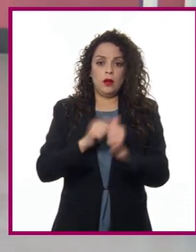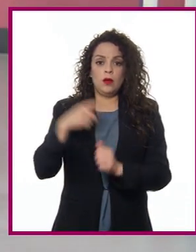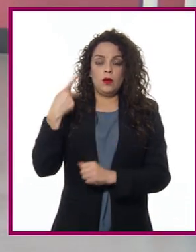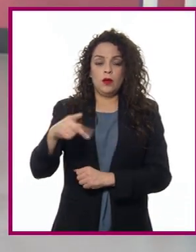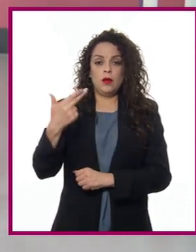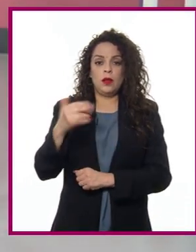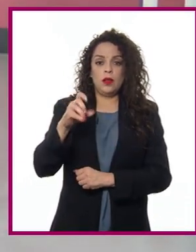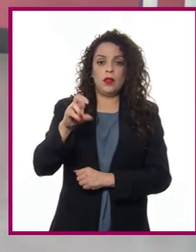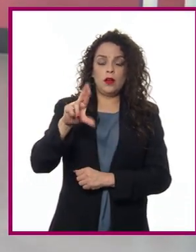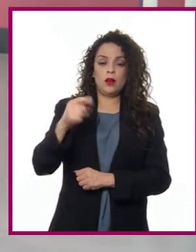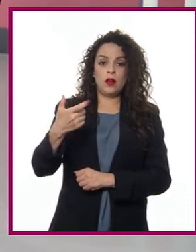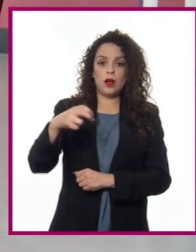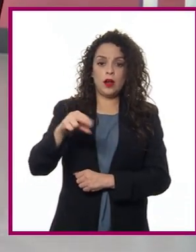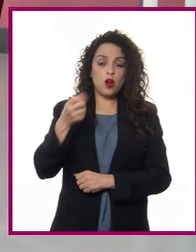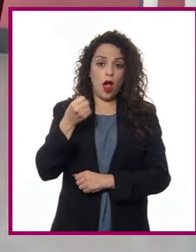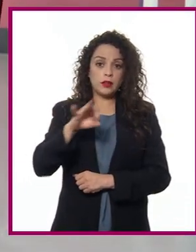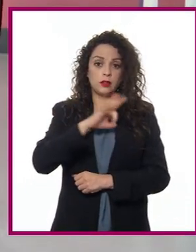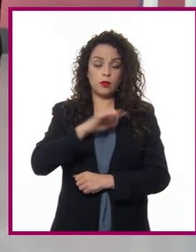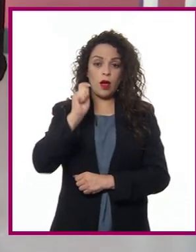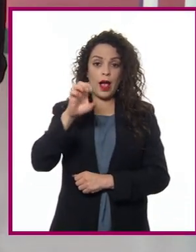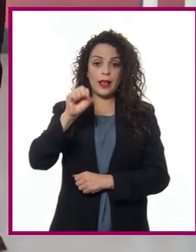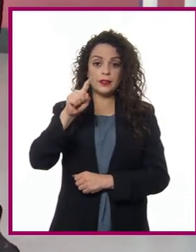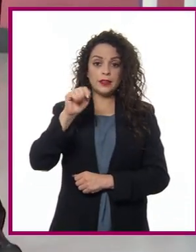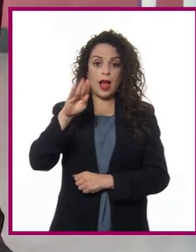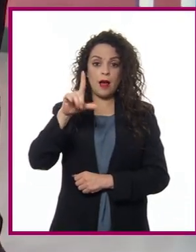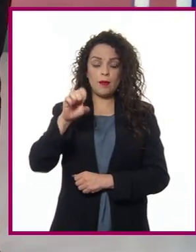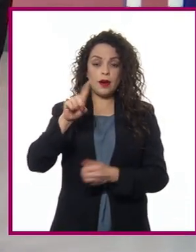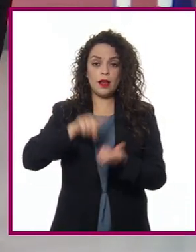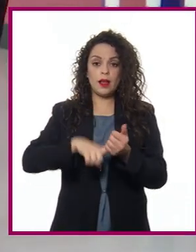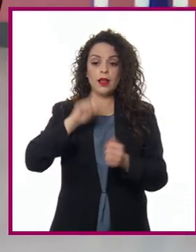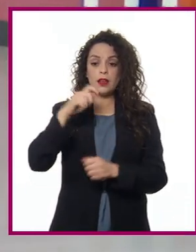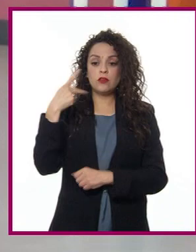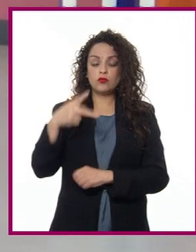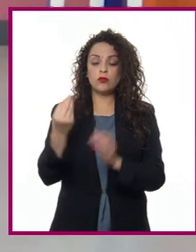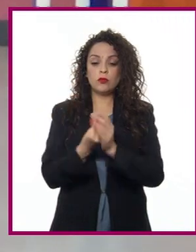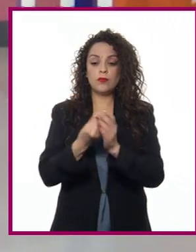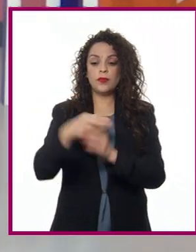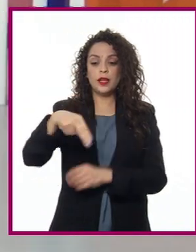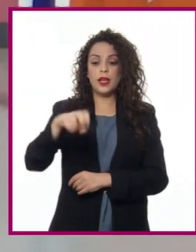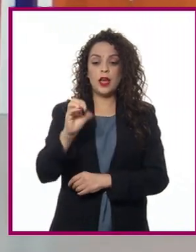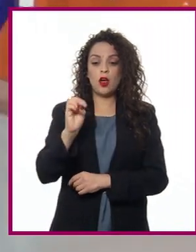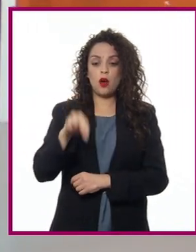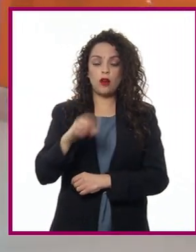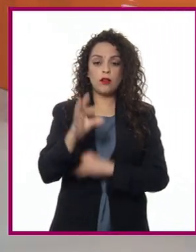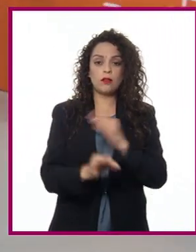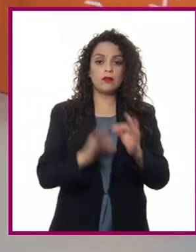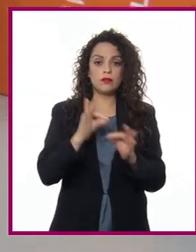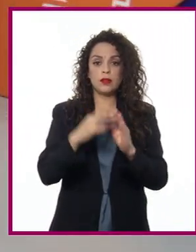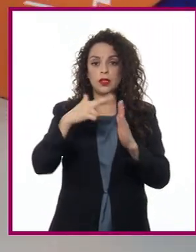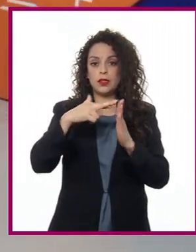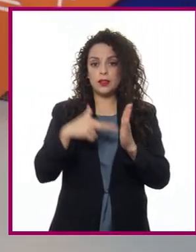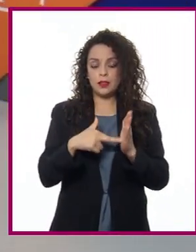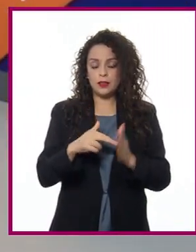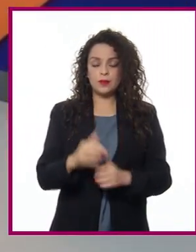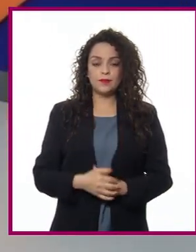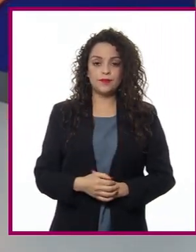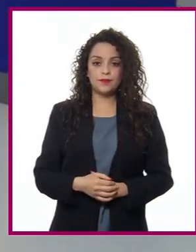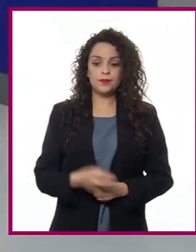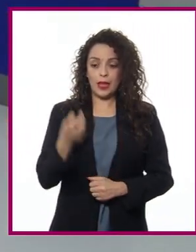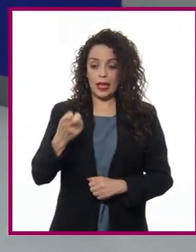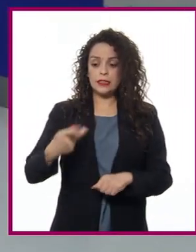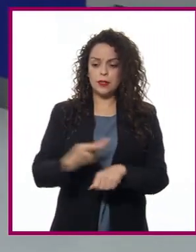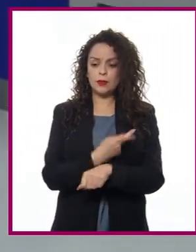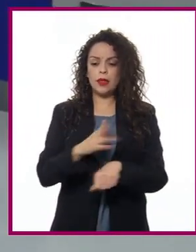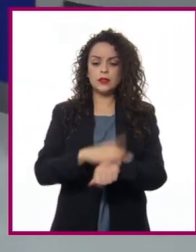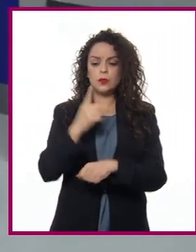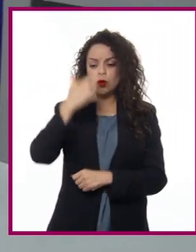De esta manera logrará su estabilidad alcanzando la configuración del neón y cumple así la regla del octeto. Lo anterior sucede porque